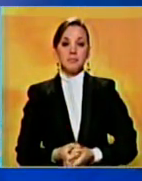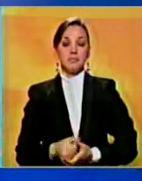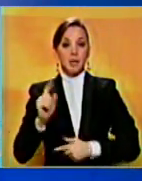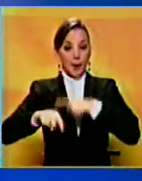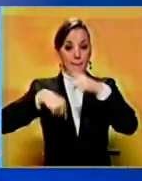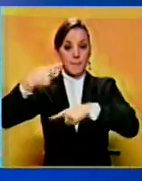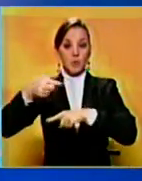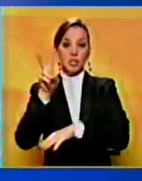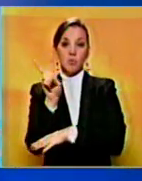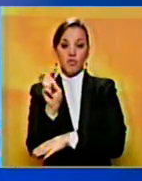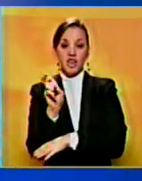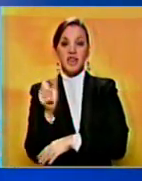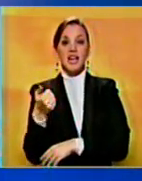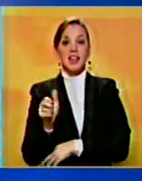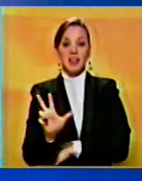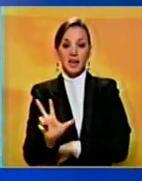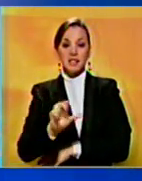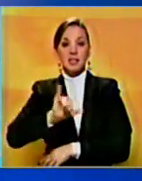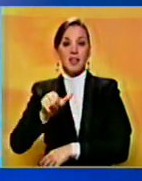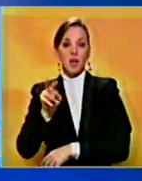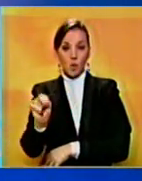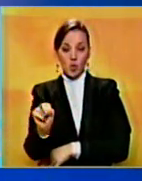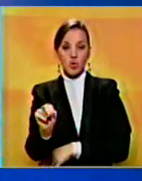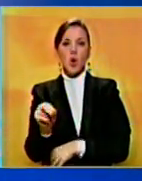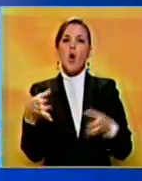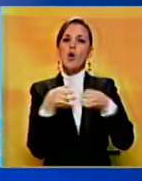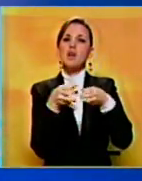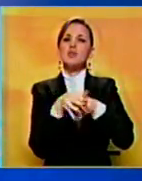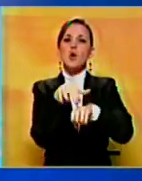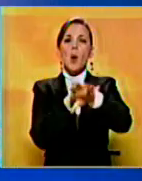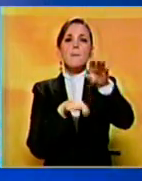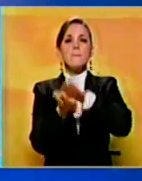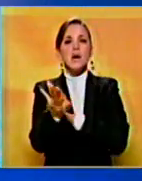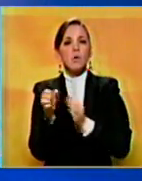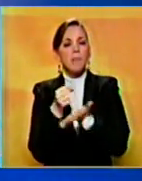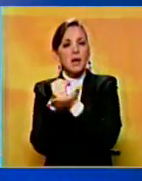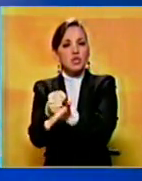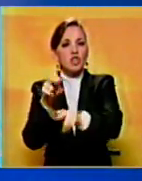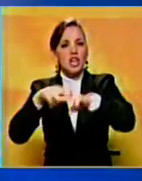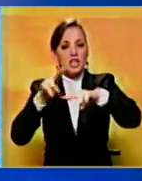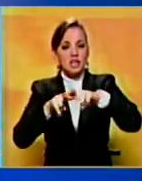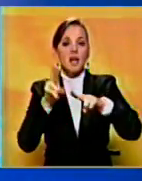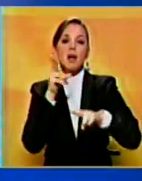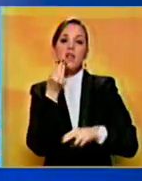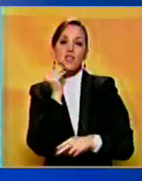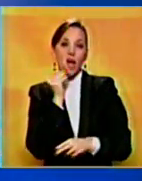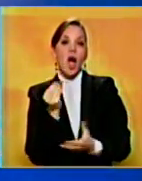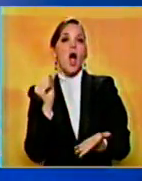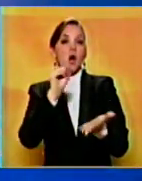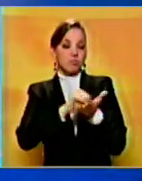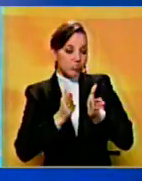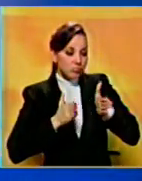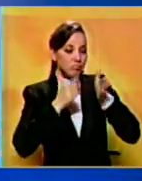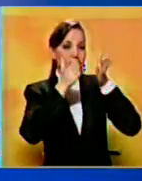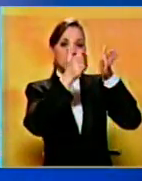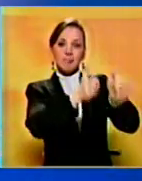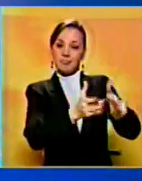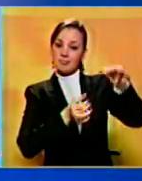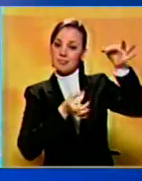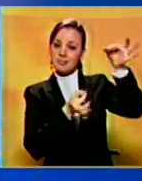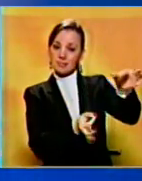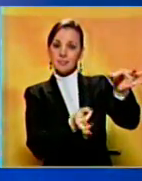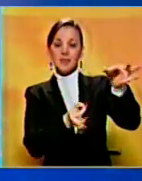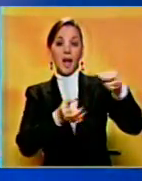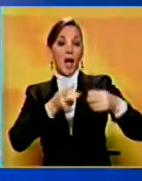El próximo viernes 13 de junio, la organización Manos por la Niñez y la Adolescencia otorgará un nuevo reconocimiento al equipo de Noticiero